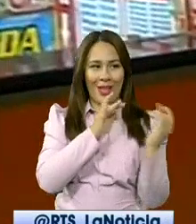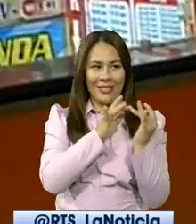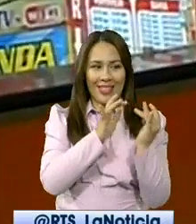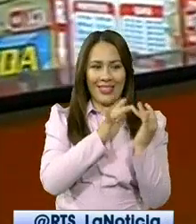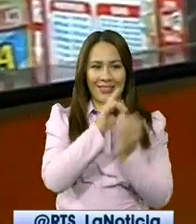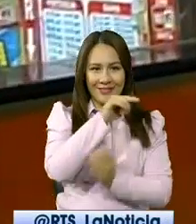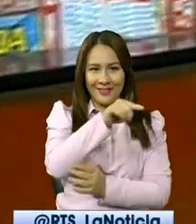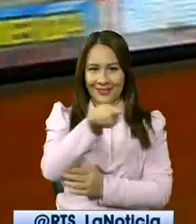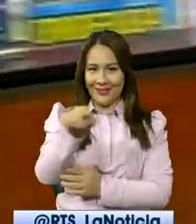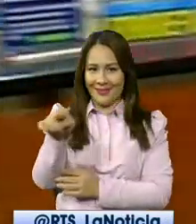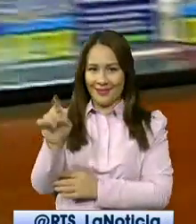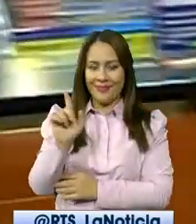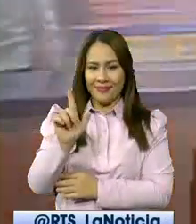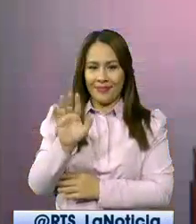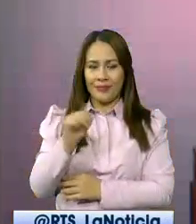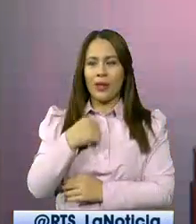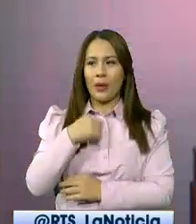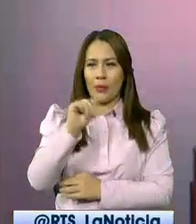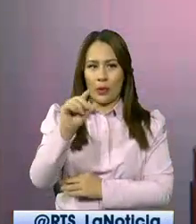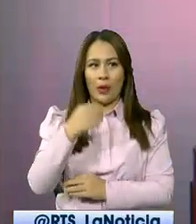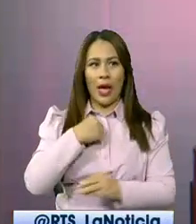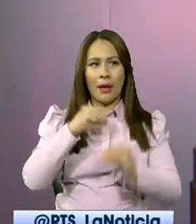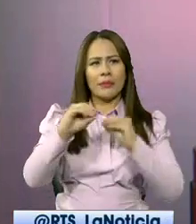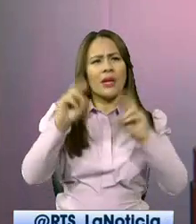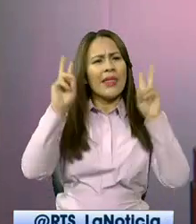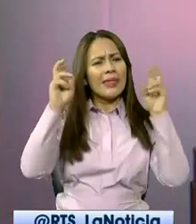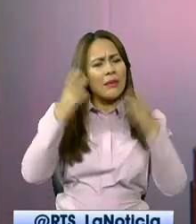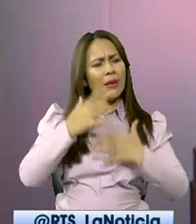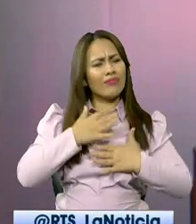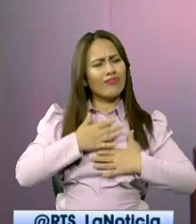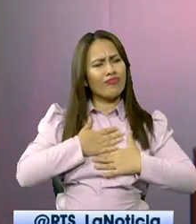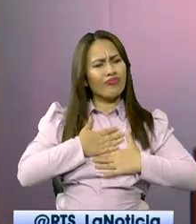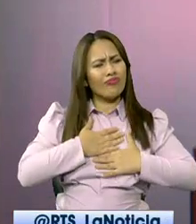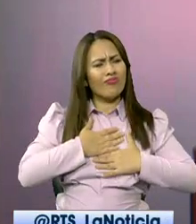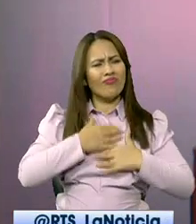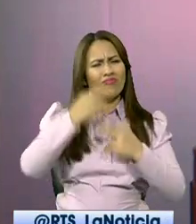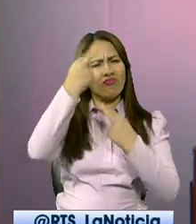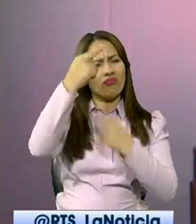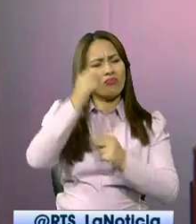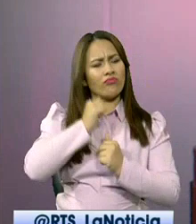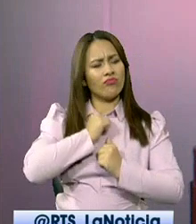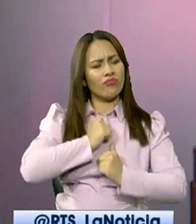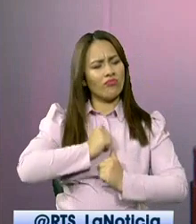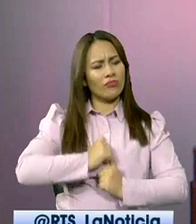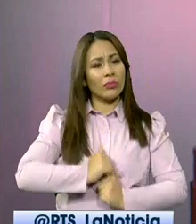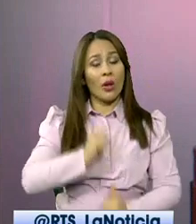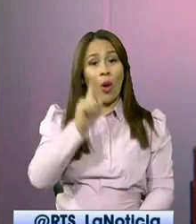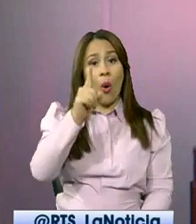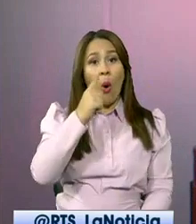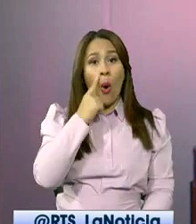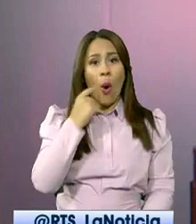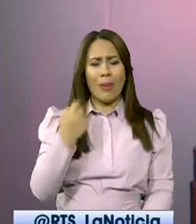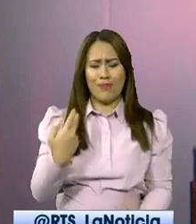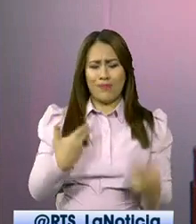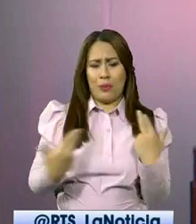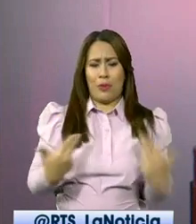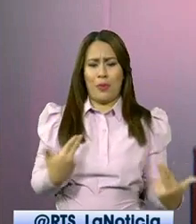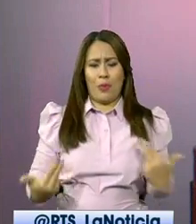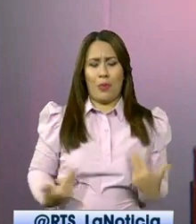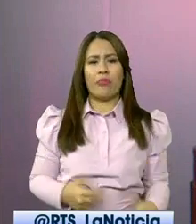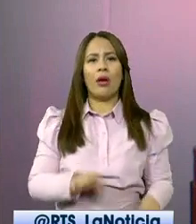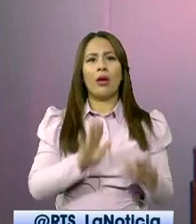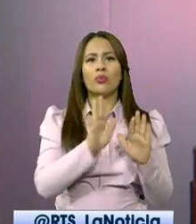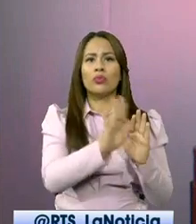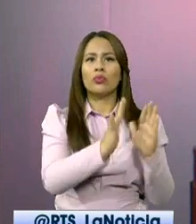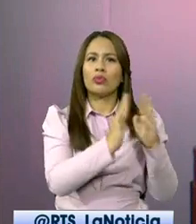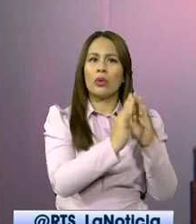tanto, yo quiero comentarles de un tema muy lamentable, por cierto. Un hombre fue acribillado en el portal de